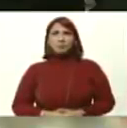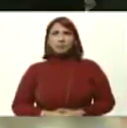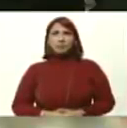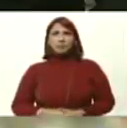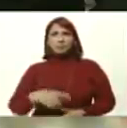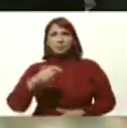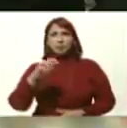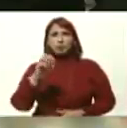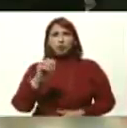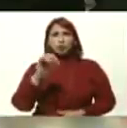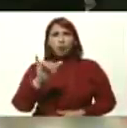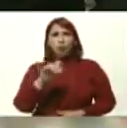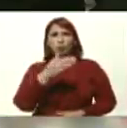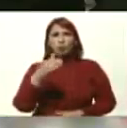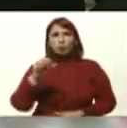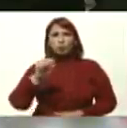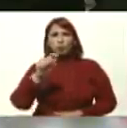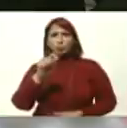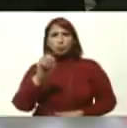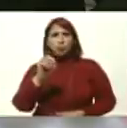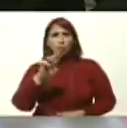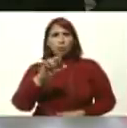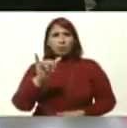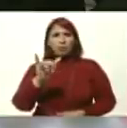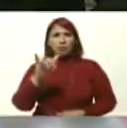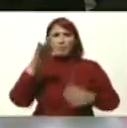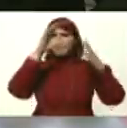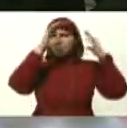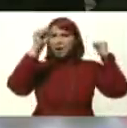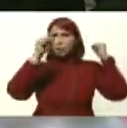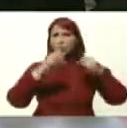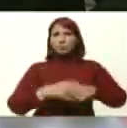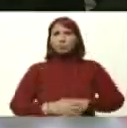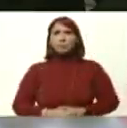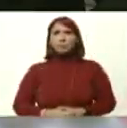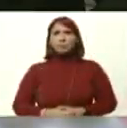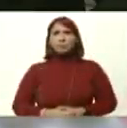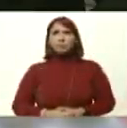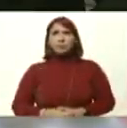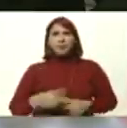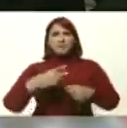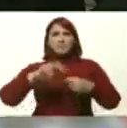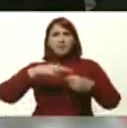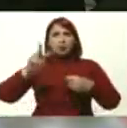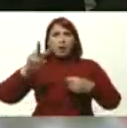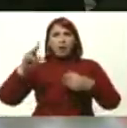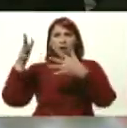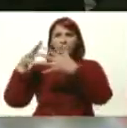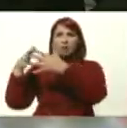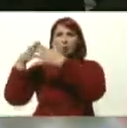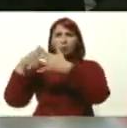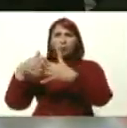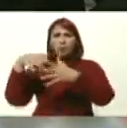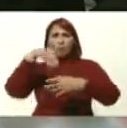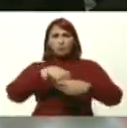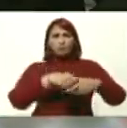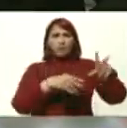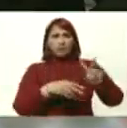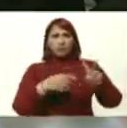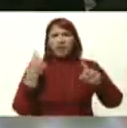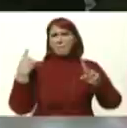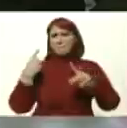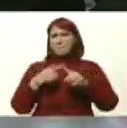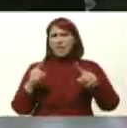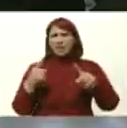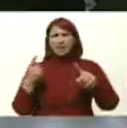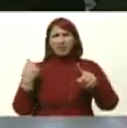Toy Story, el embajador virtual de Estados Unidos en Venezuela, pero que tiene